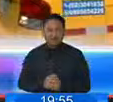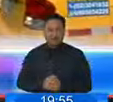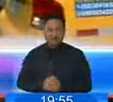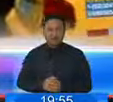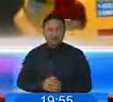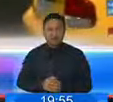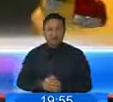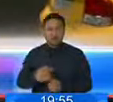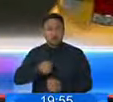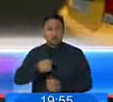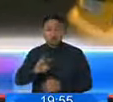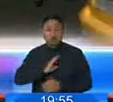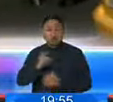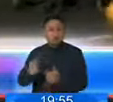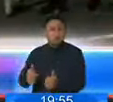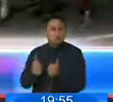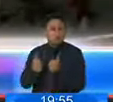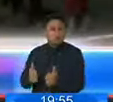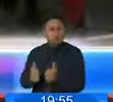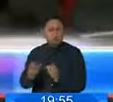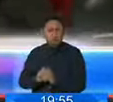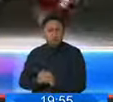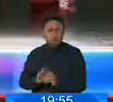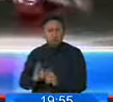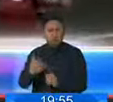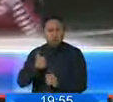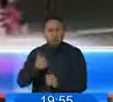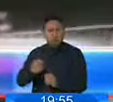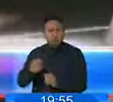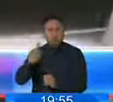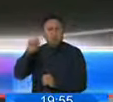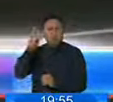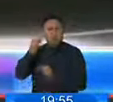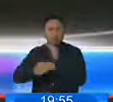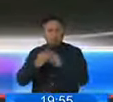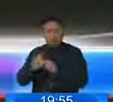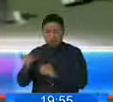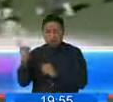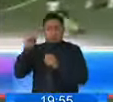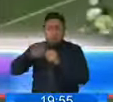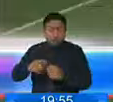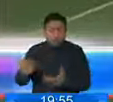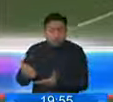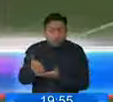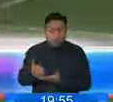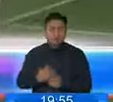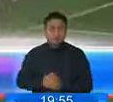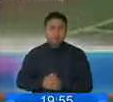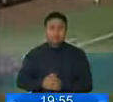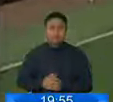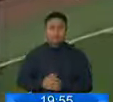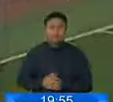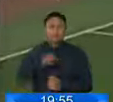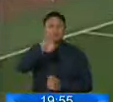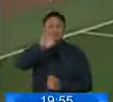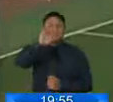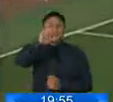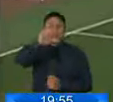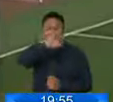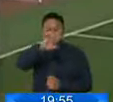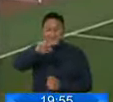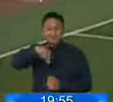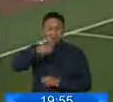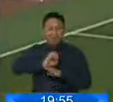buen entrenador y tenemos el orgullo que él nos llevó al primer campeonato mundial. Gómez, un estratega que alegró el corazón